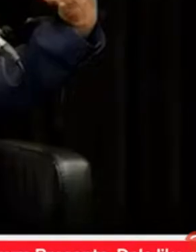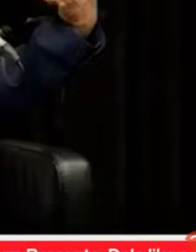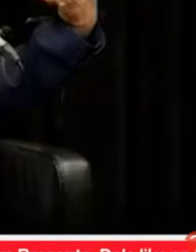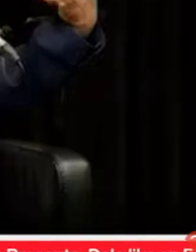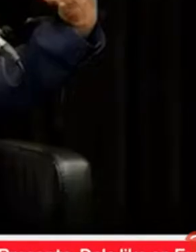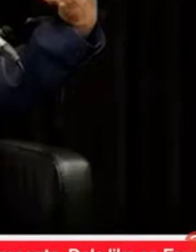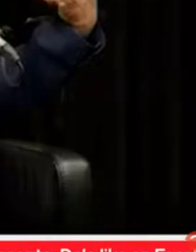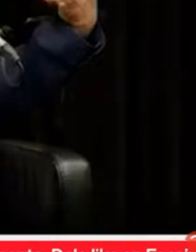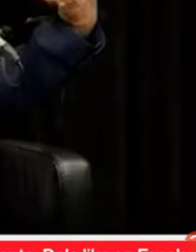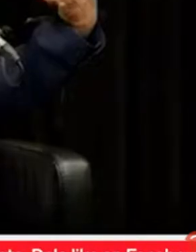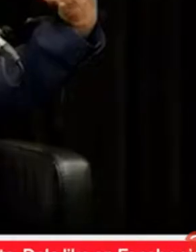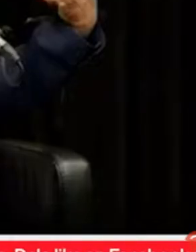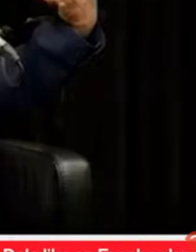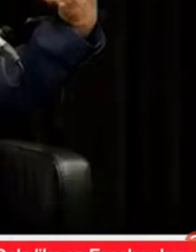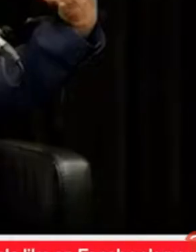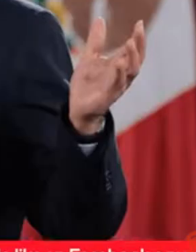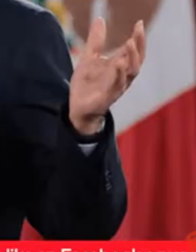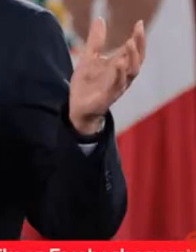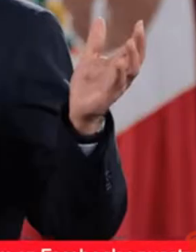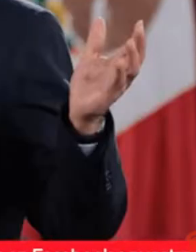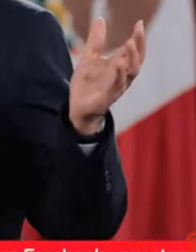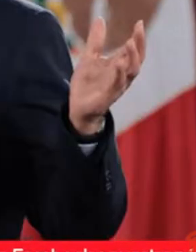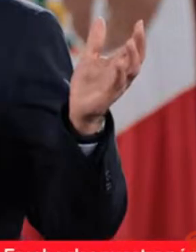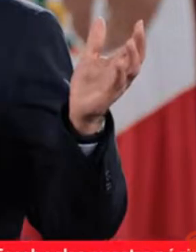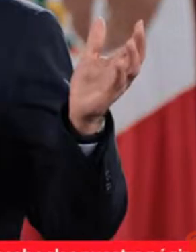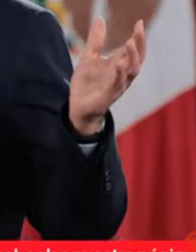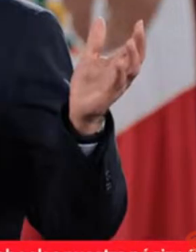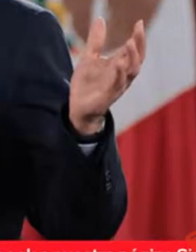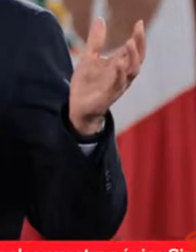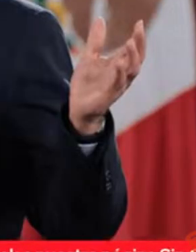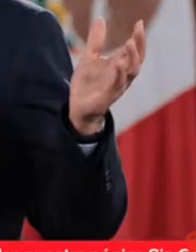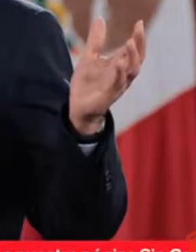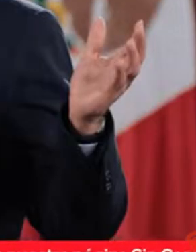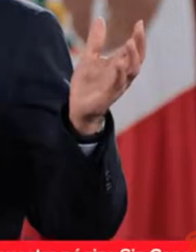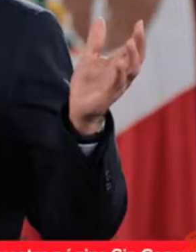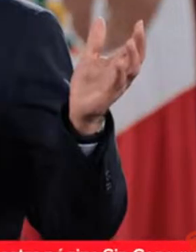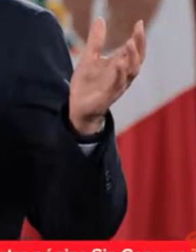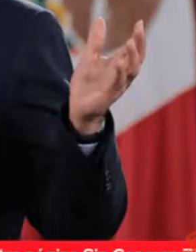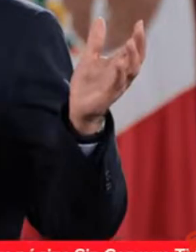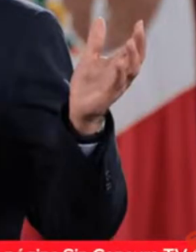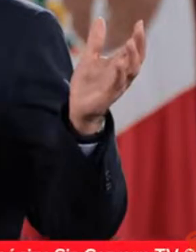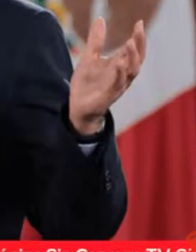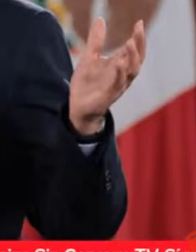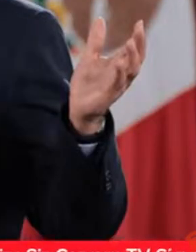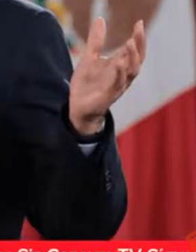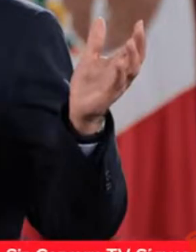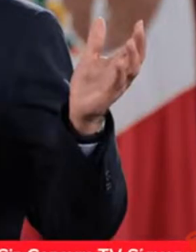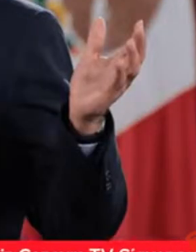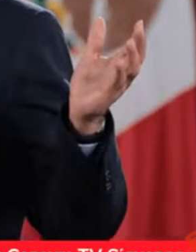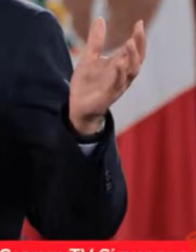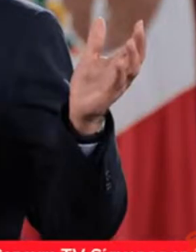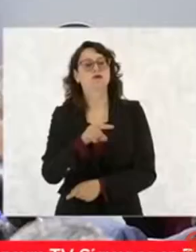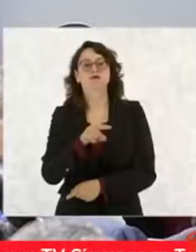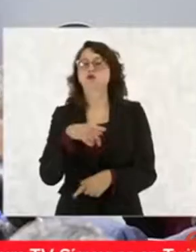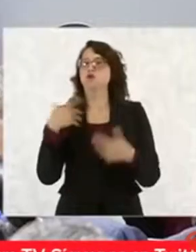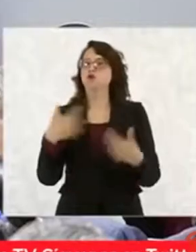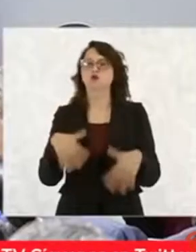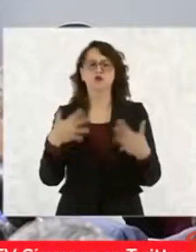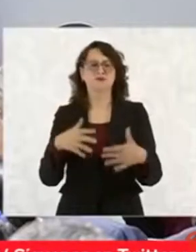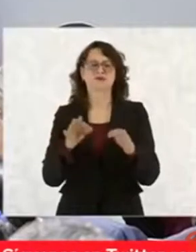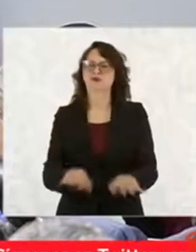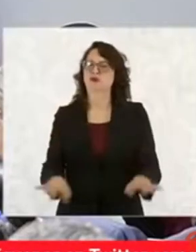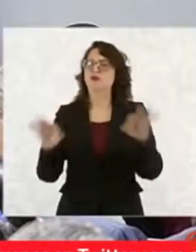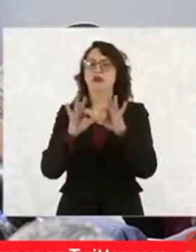de la transformación, pues nos den la oportunidad de conocer el contenido, pero ¿qué creen? Que lo importante es esto, que